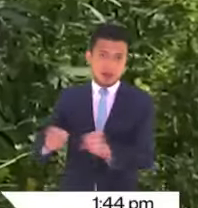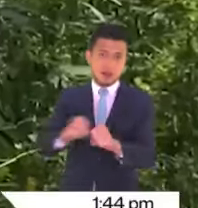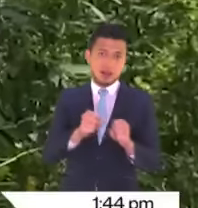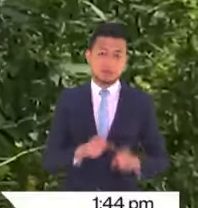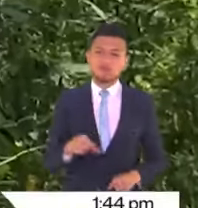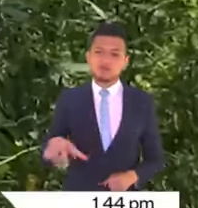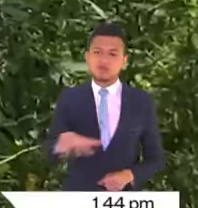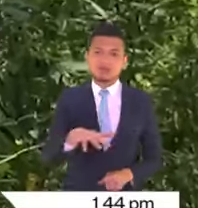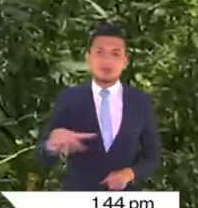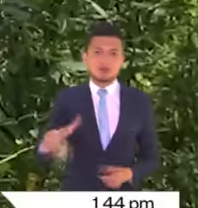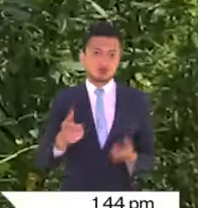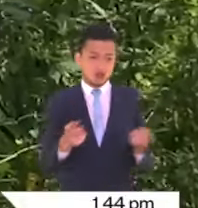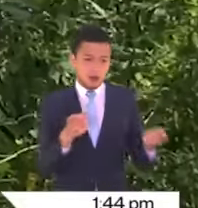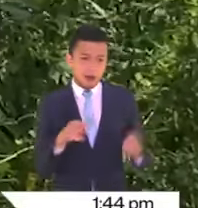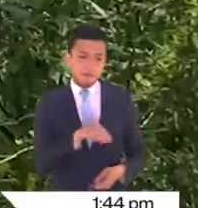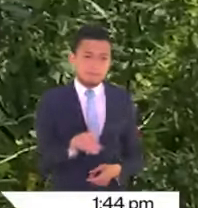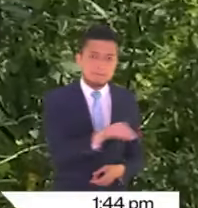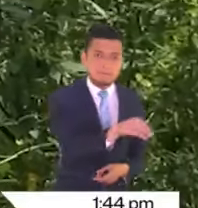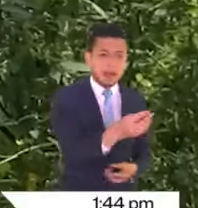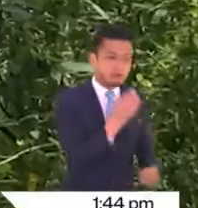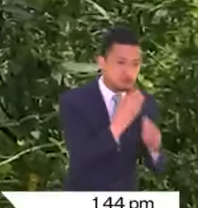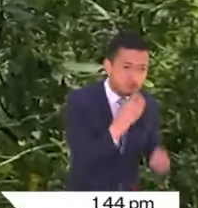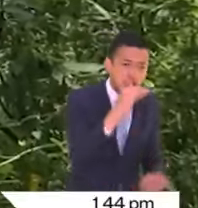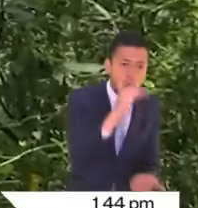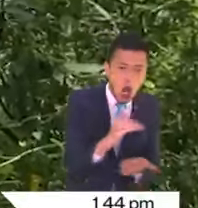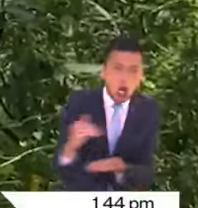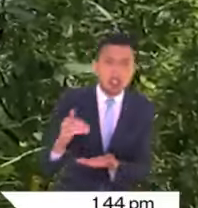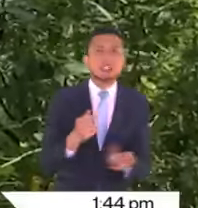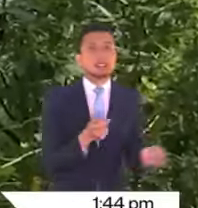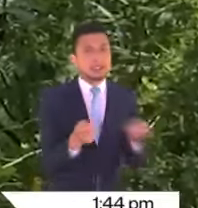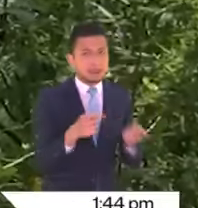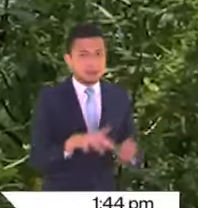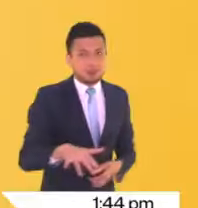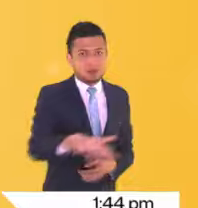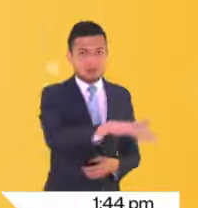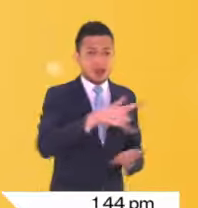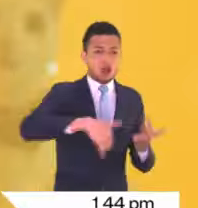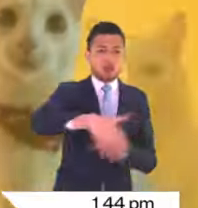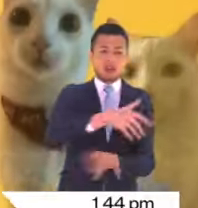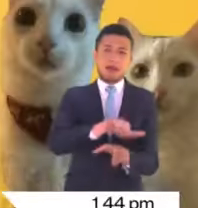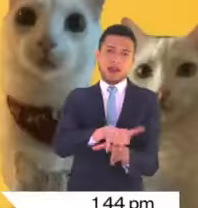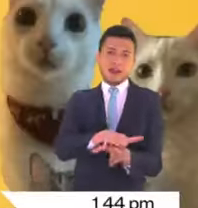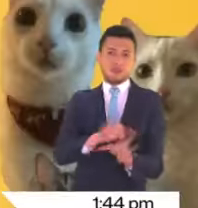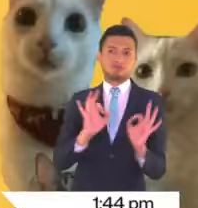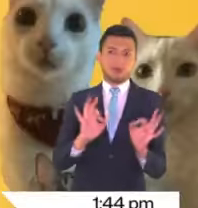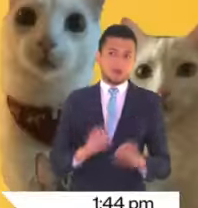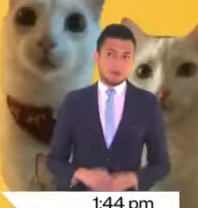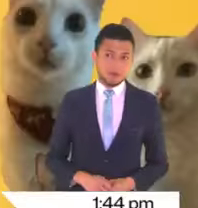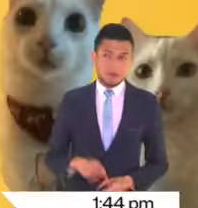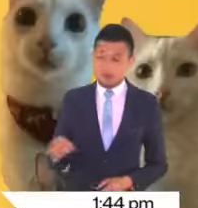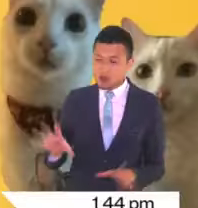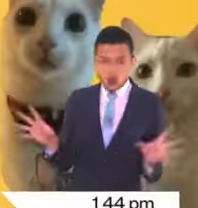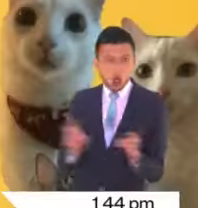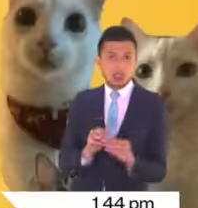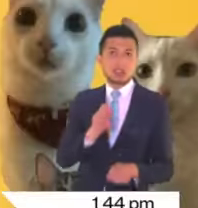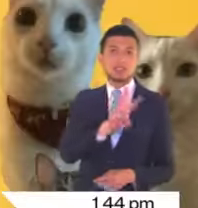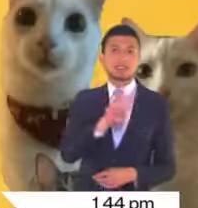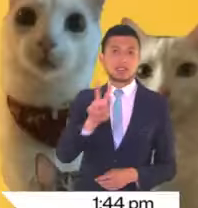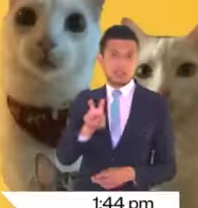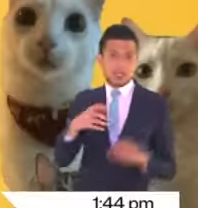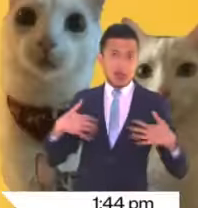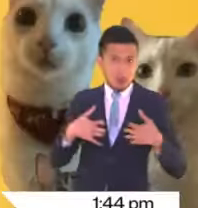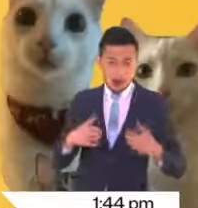controlan pequeños roedores, pequeñas especies y demás que mantienen el equilibrio del ecosistema. En total, 97 animales regresaron a su